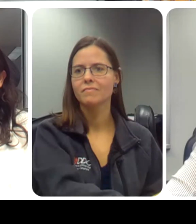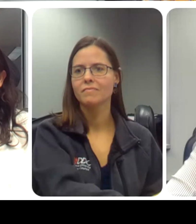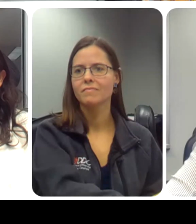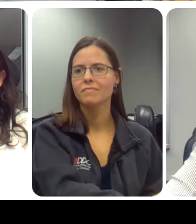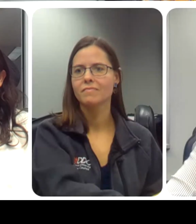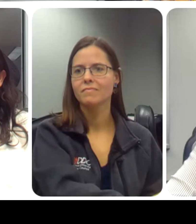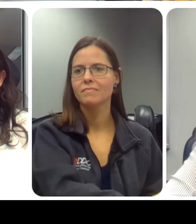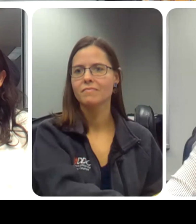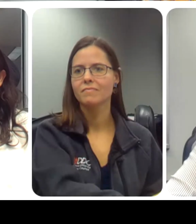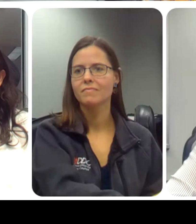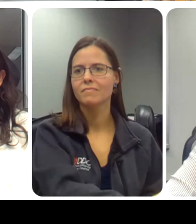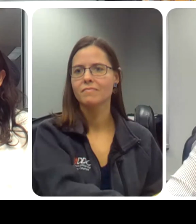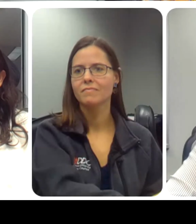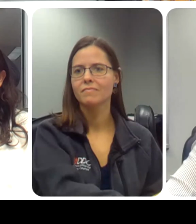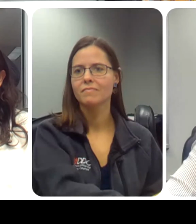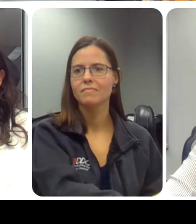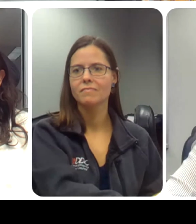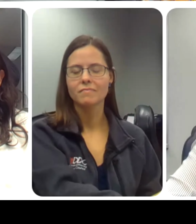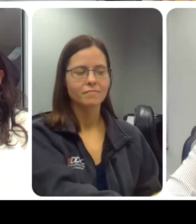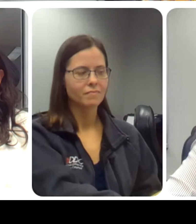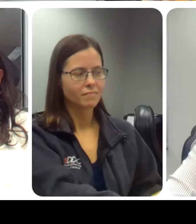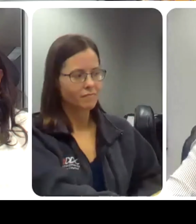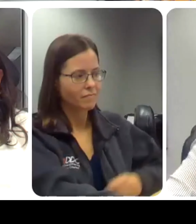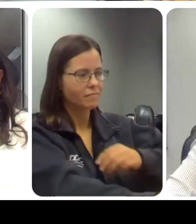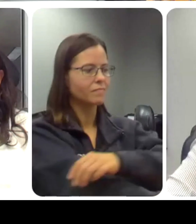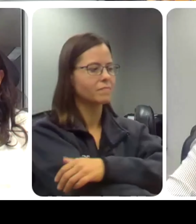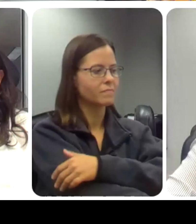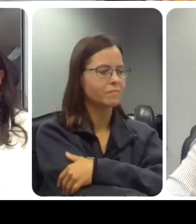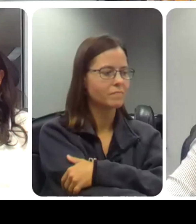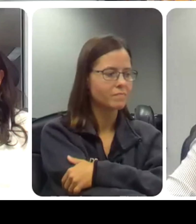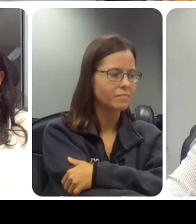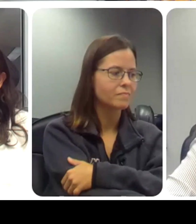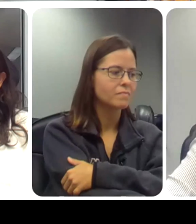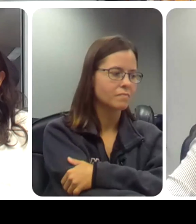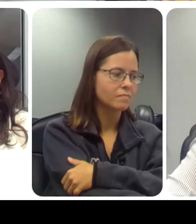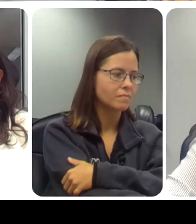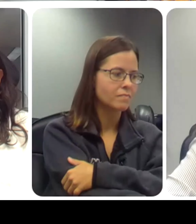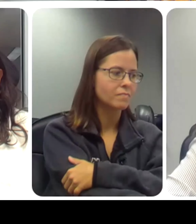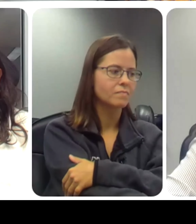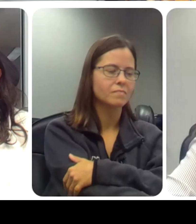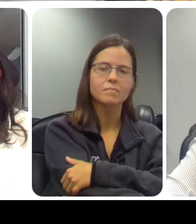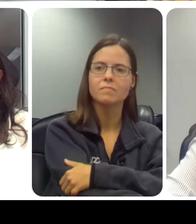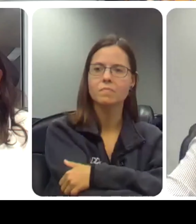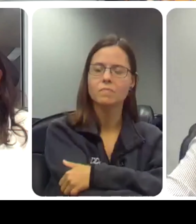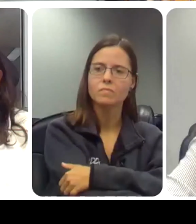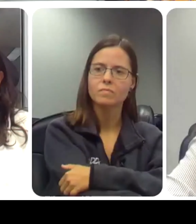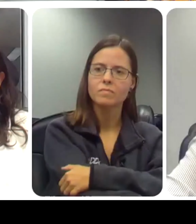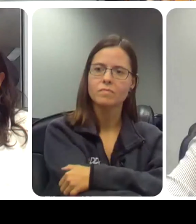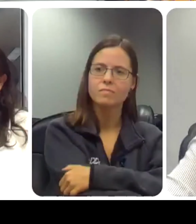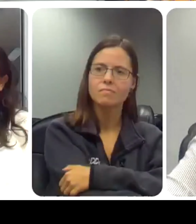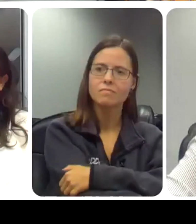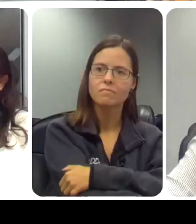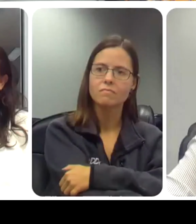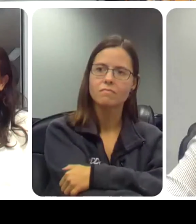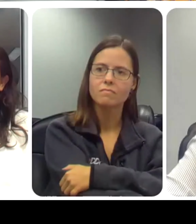a reflexionar muchas veces de que nosotros decimos no podemos, pero sí se puede. Al querer es